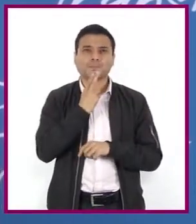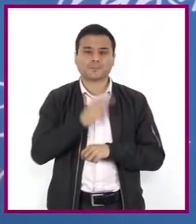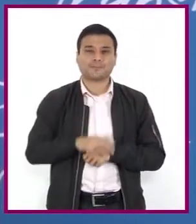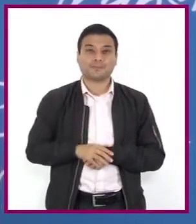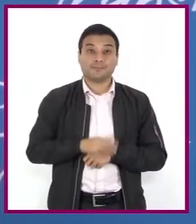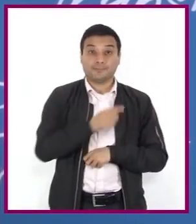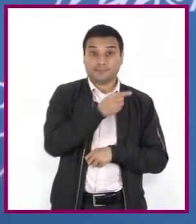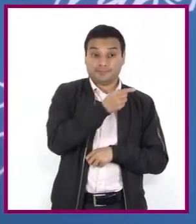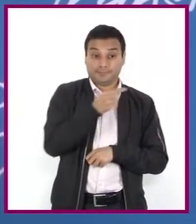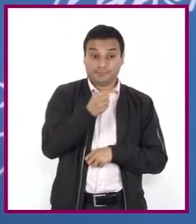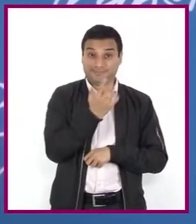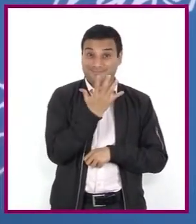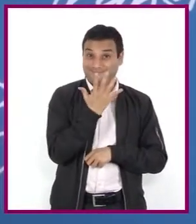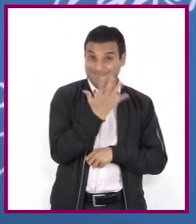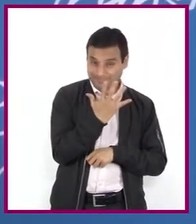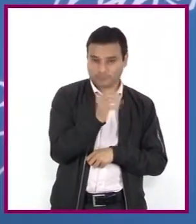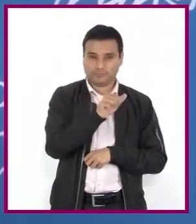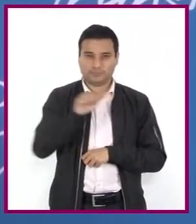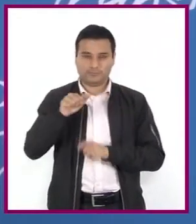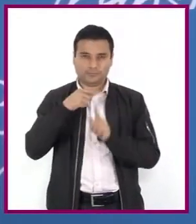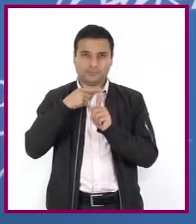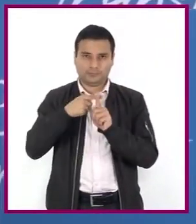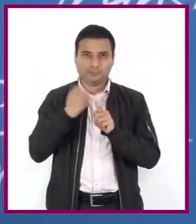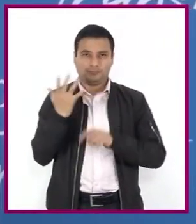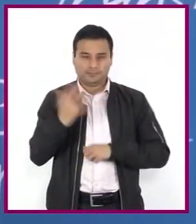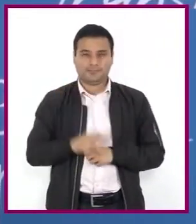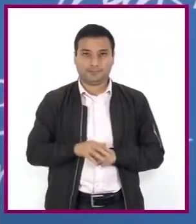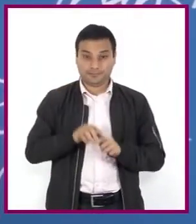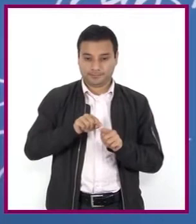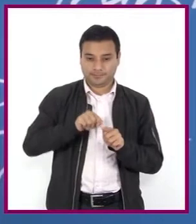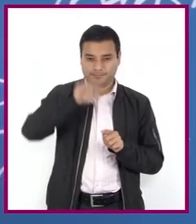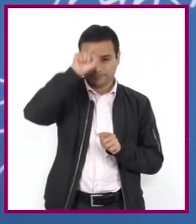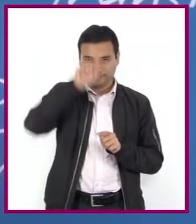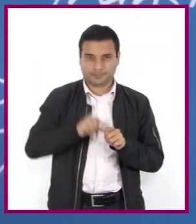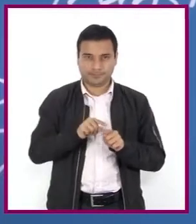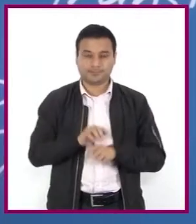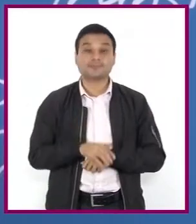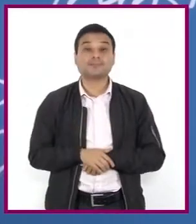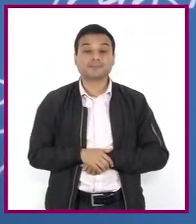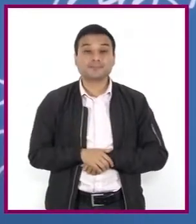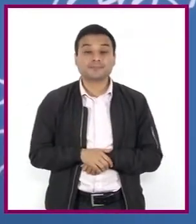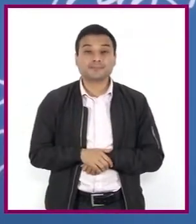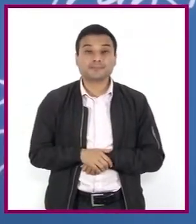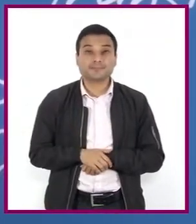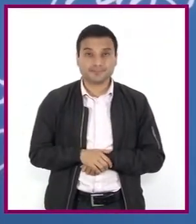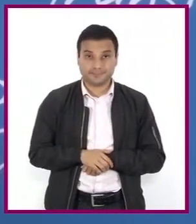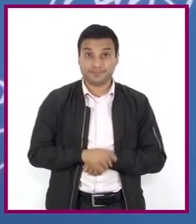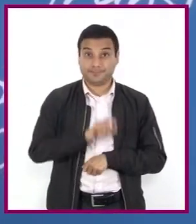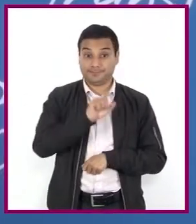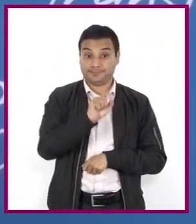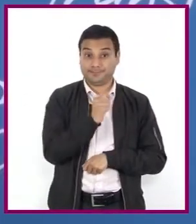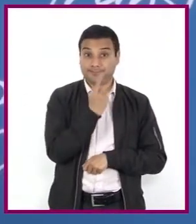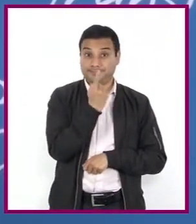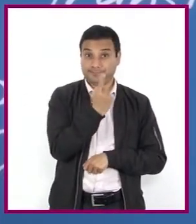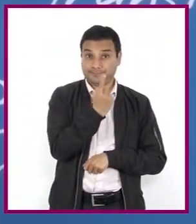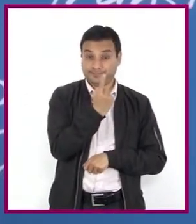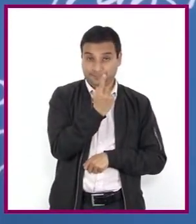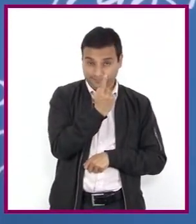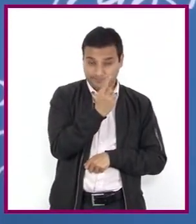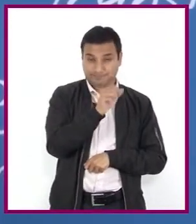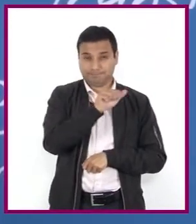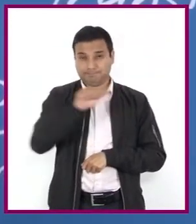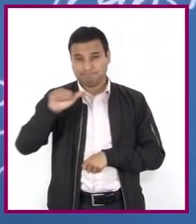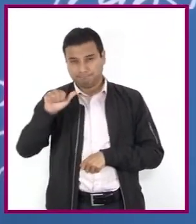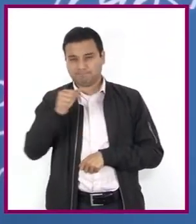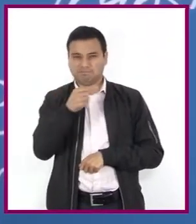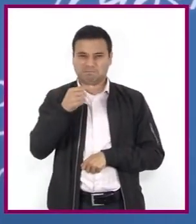negativo y 5 positivo. Y en las ordenadas, el valor máximo que obtuvimos fue de 21 y el mínimo de